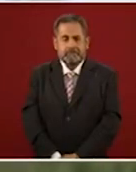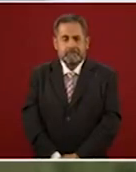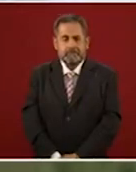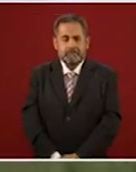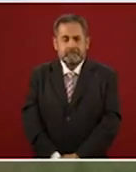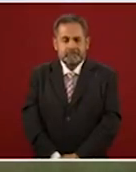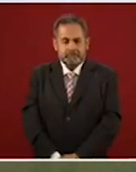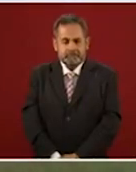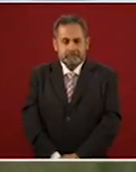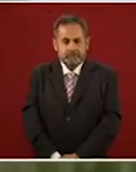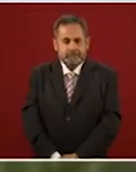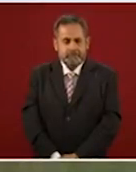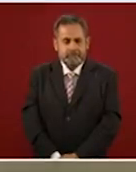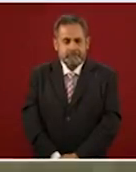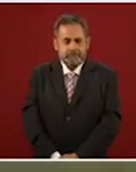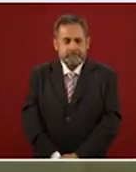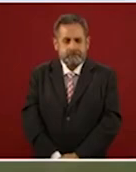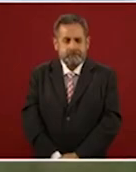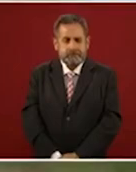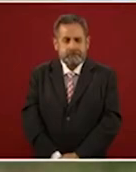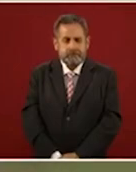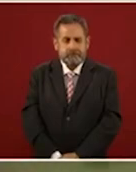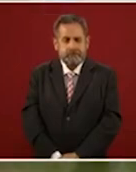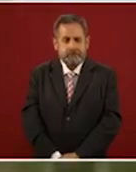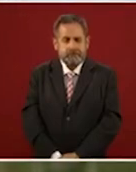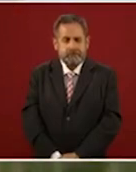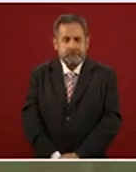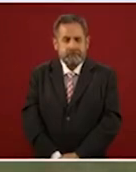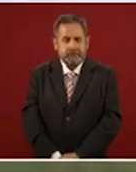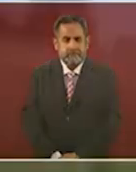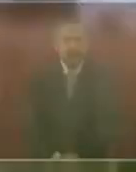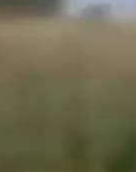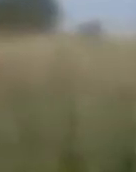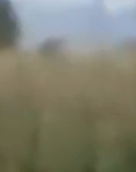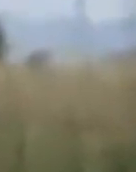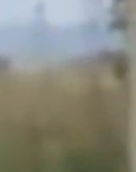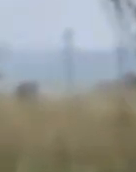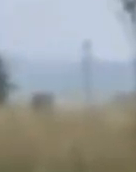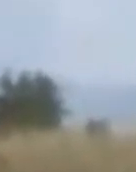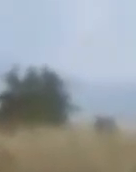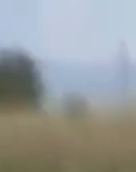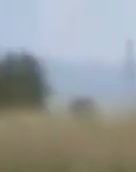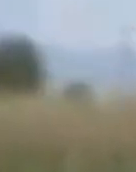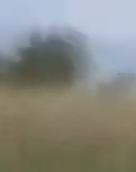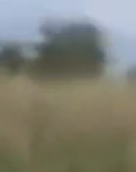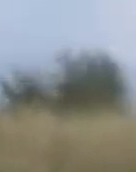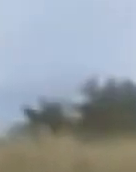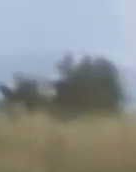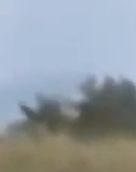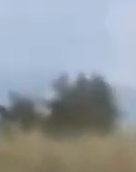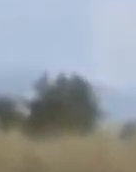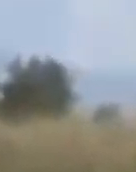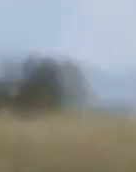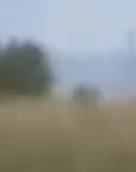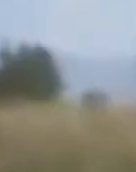aprovechando llega el presidente. Entonces, hay que hacerse esa idea.